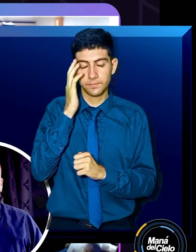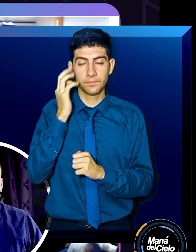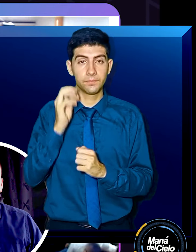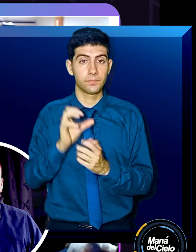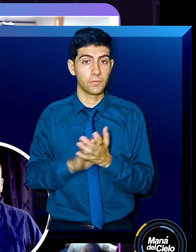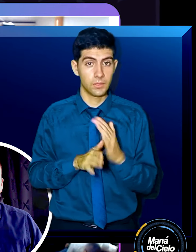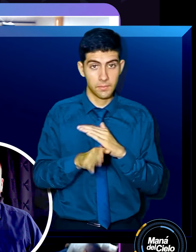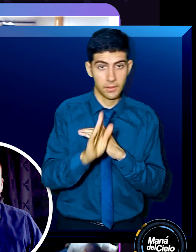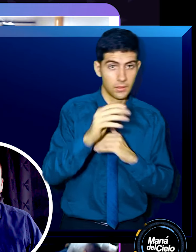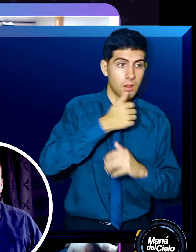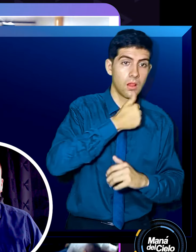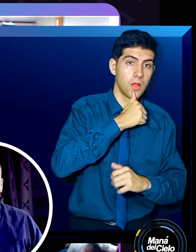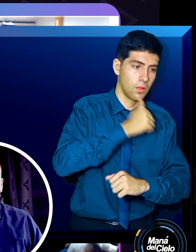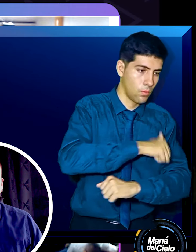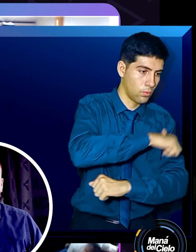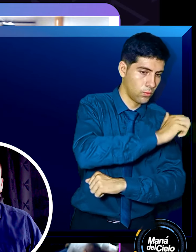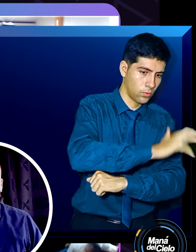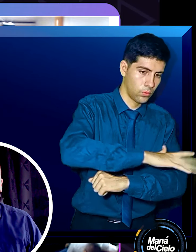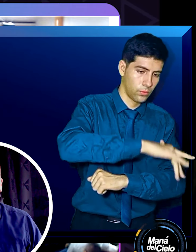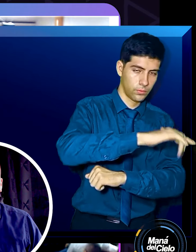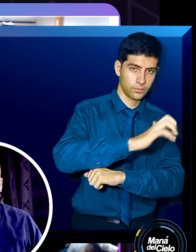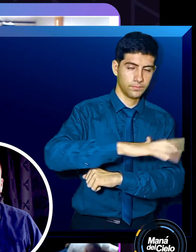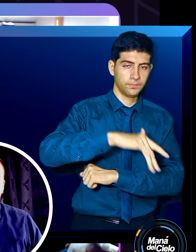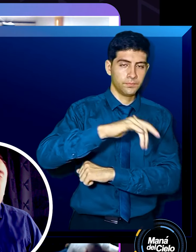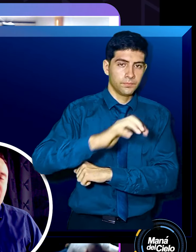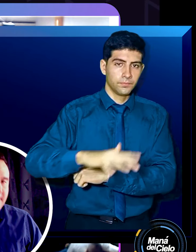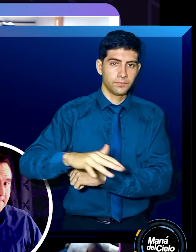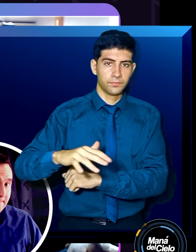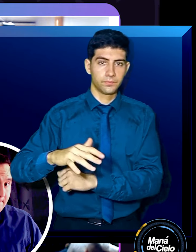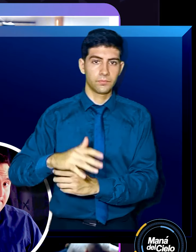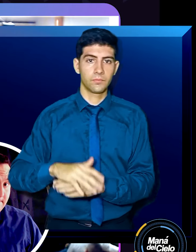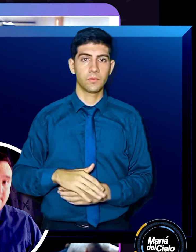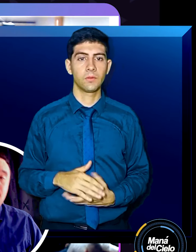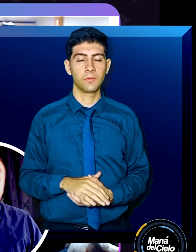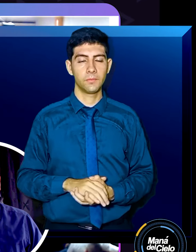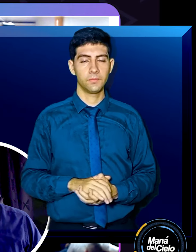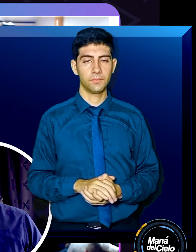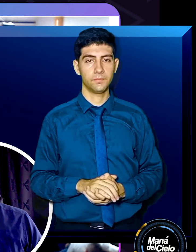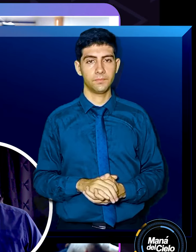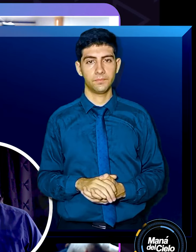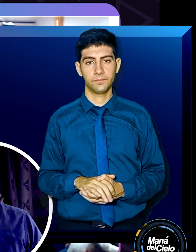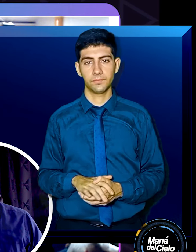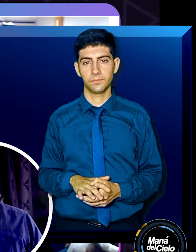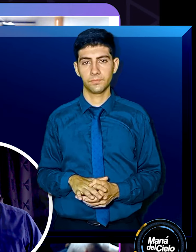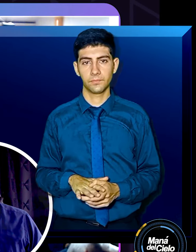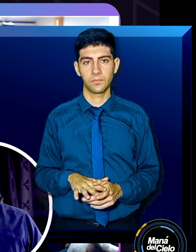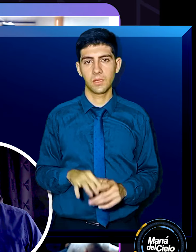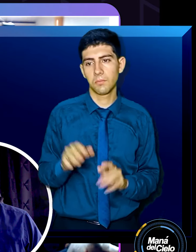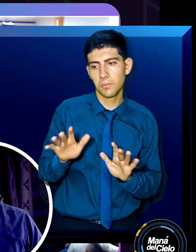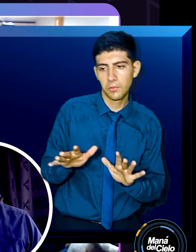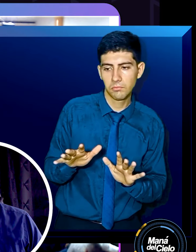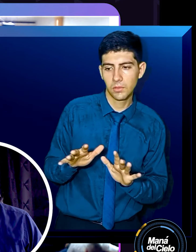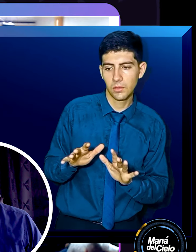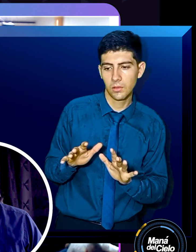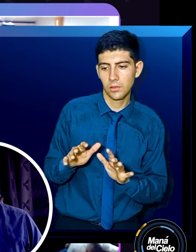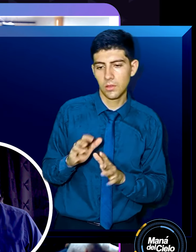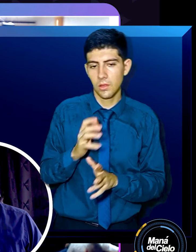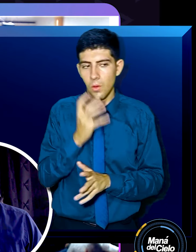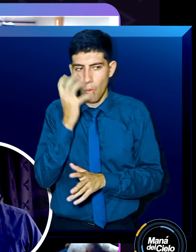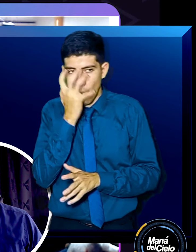mar? ¿Ha llegado al agua hasta aquí? Todavía está tibia. Pero cuando llega